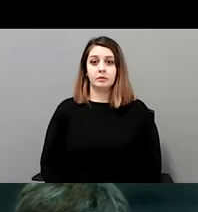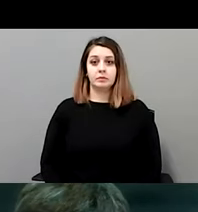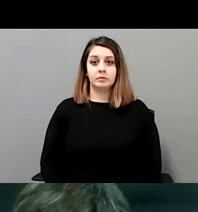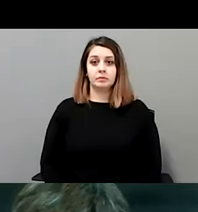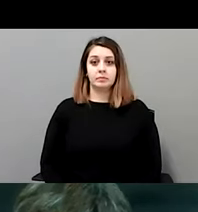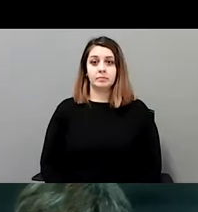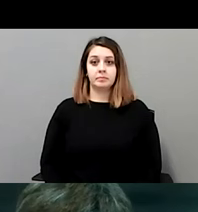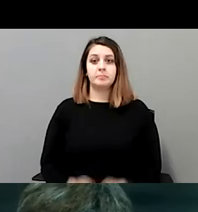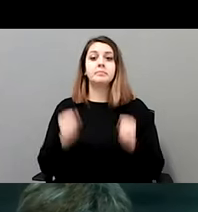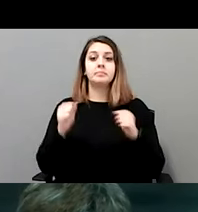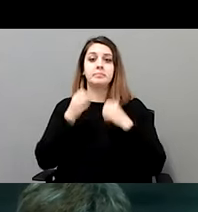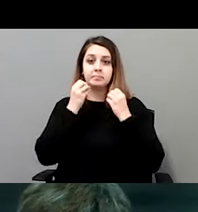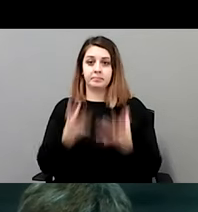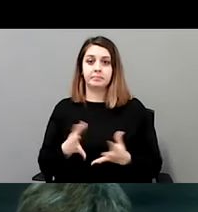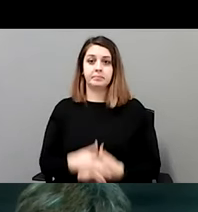Vale, muy bien.